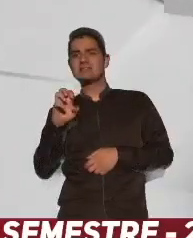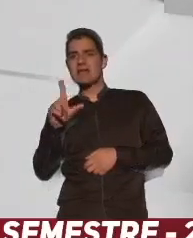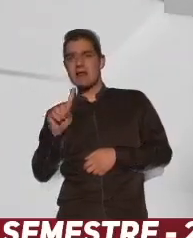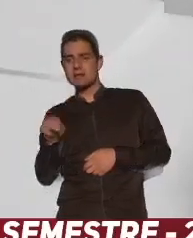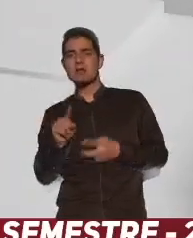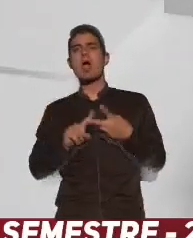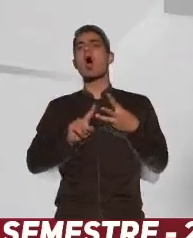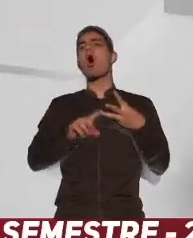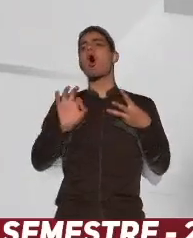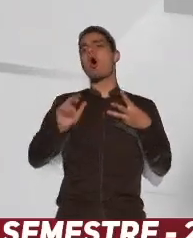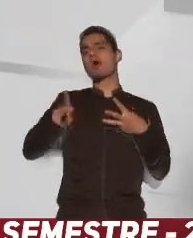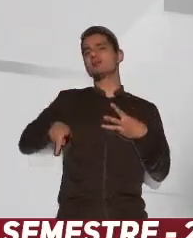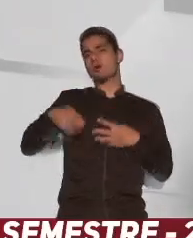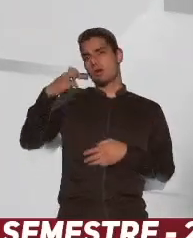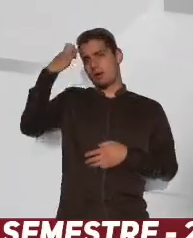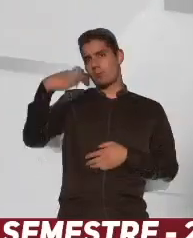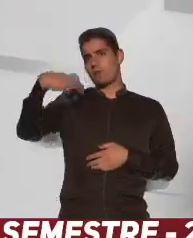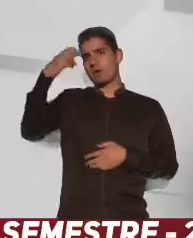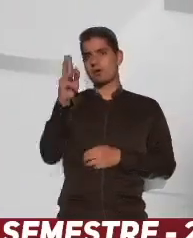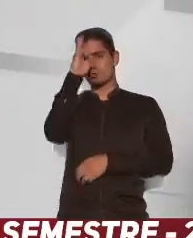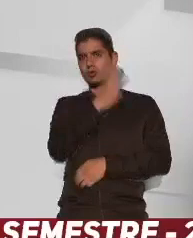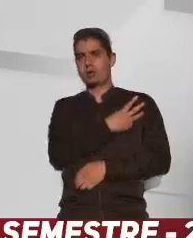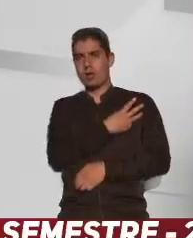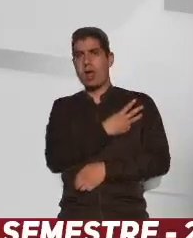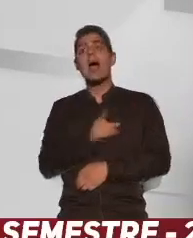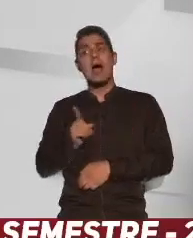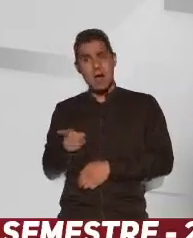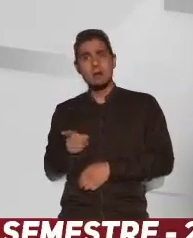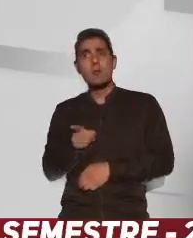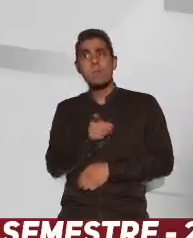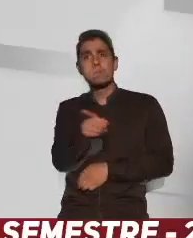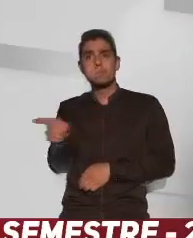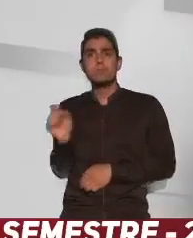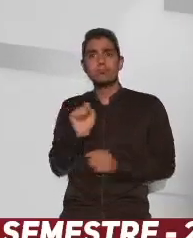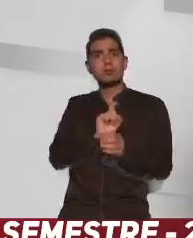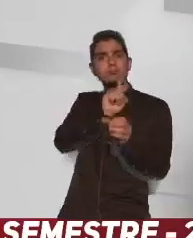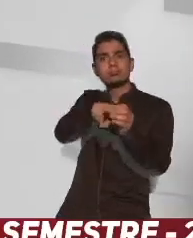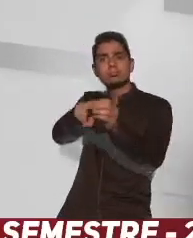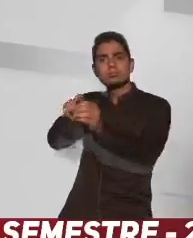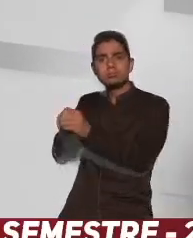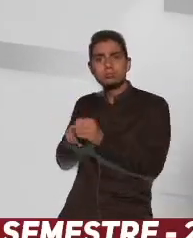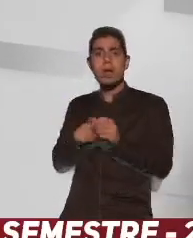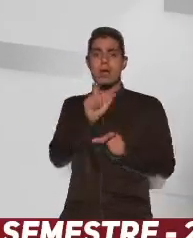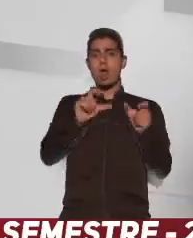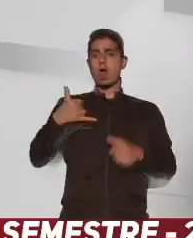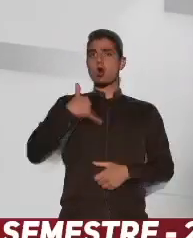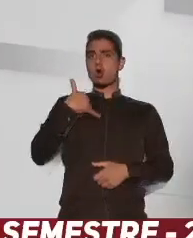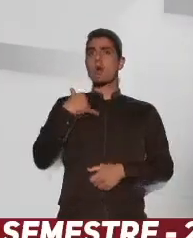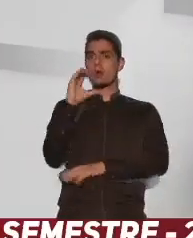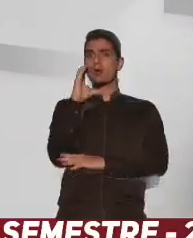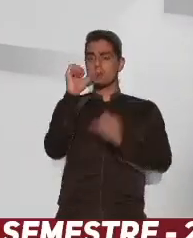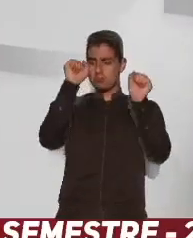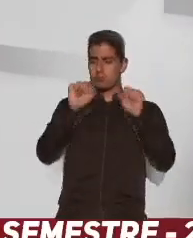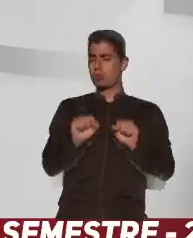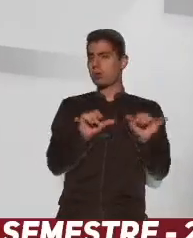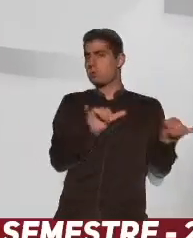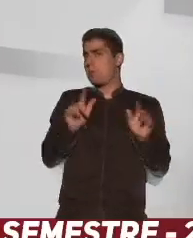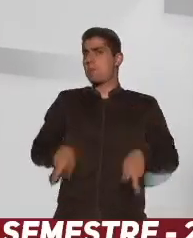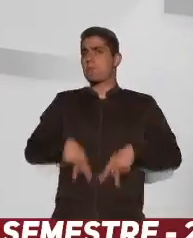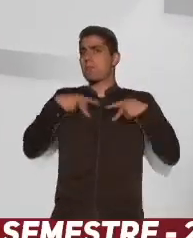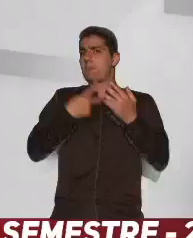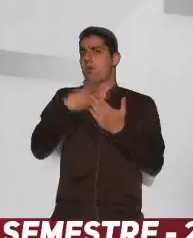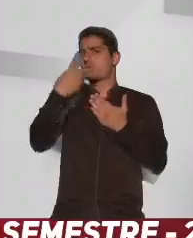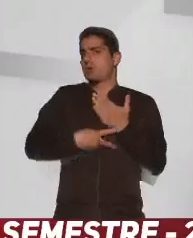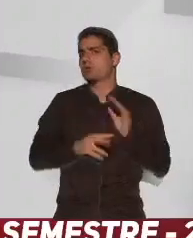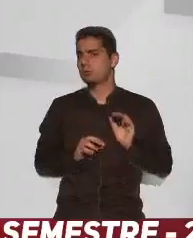Escuela de Soldados Profesionales. Es decir, hay una oportunidad para que los jóvenes de Colombia puedan tener un proyecto de vida como parte de esa